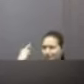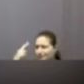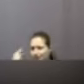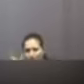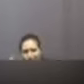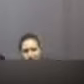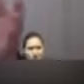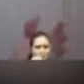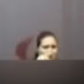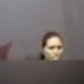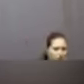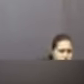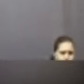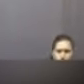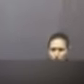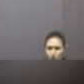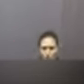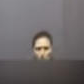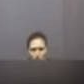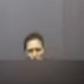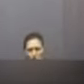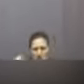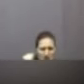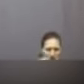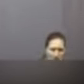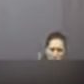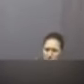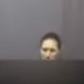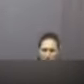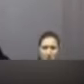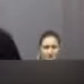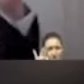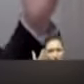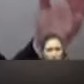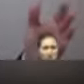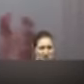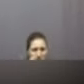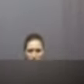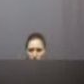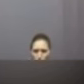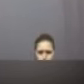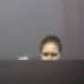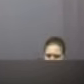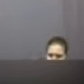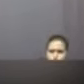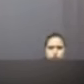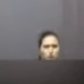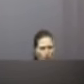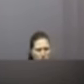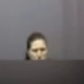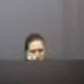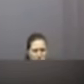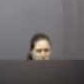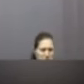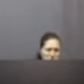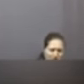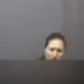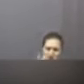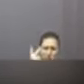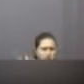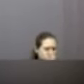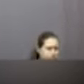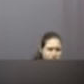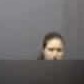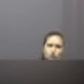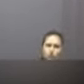atinada que la retirara para hacer una reevaluación de la pieza